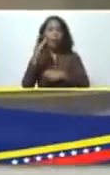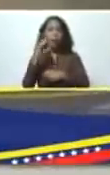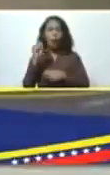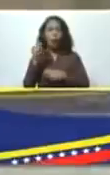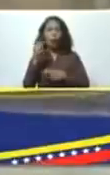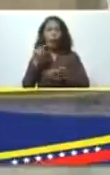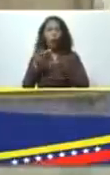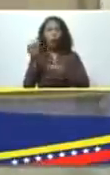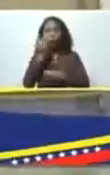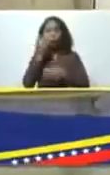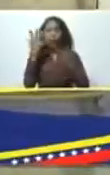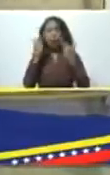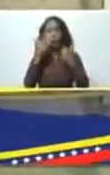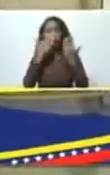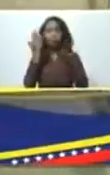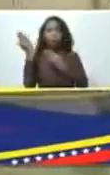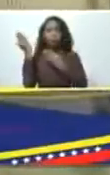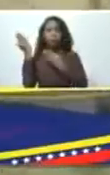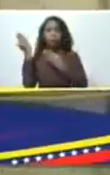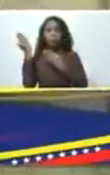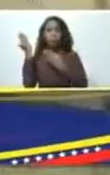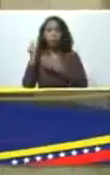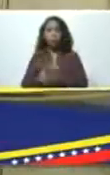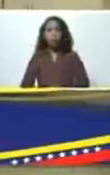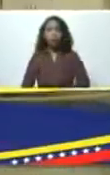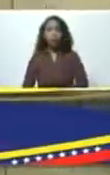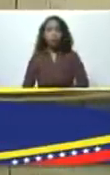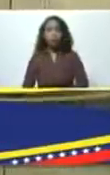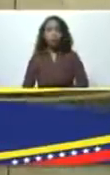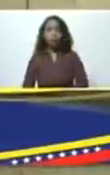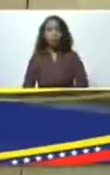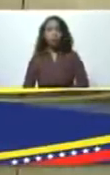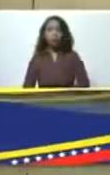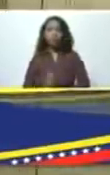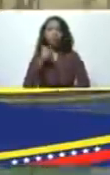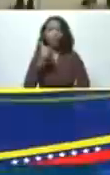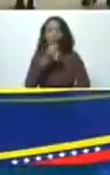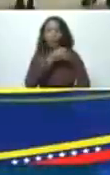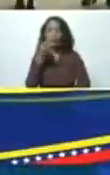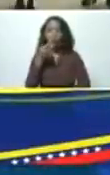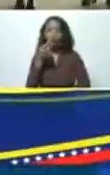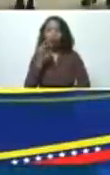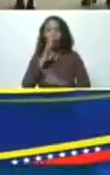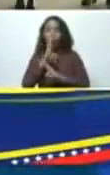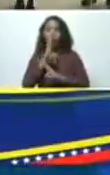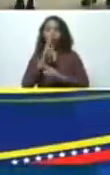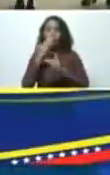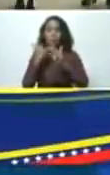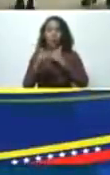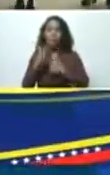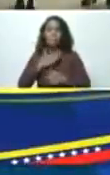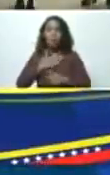balanceado animal. Adelante, presidente. Excelente, estaba aquí respondiendo un mensaje a Cilia.